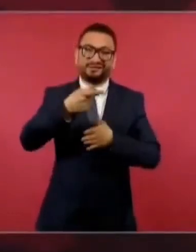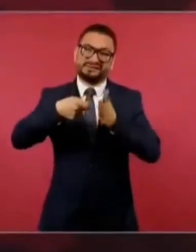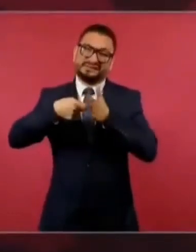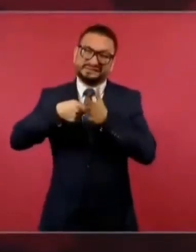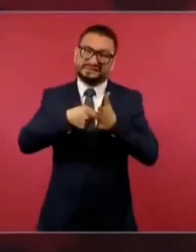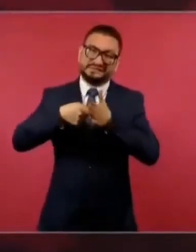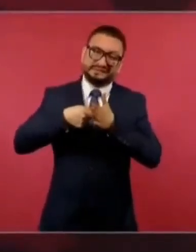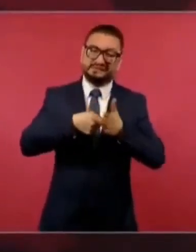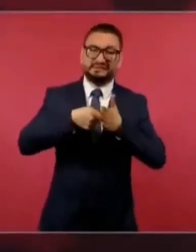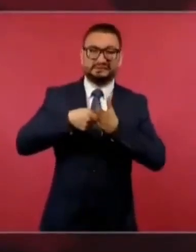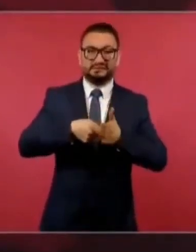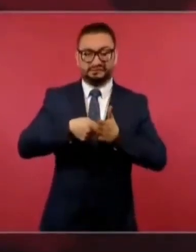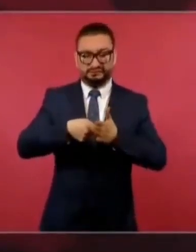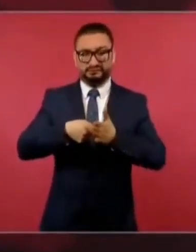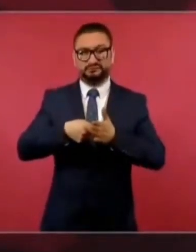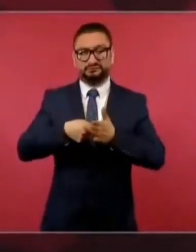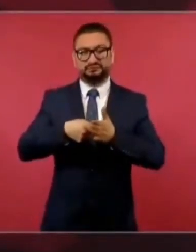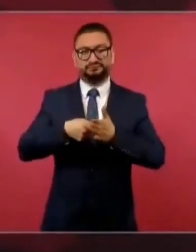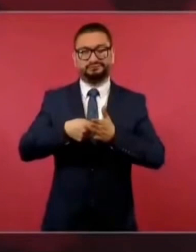a